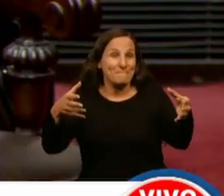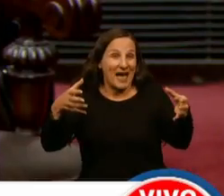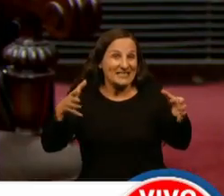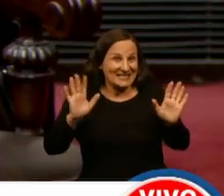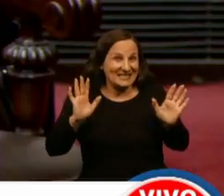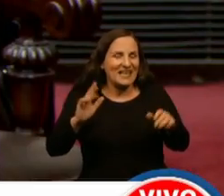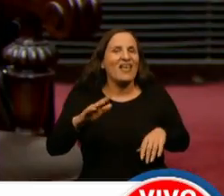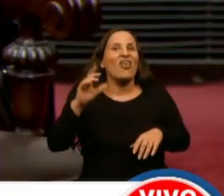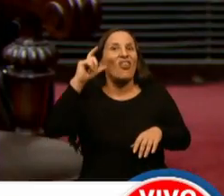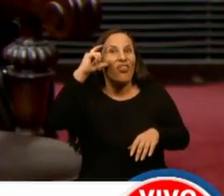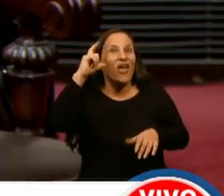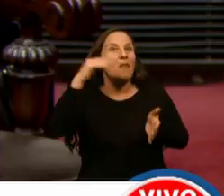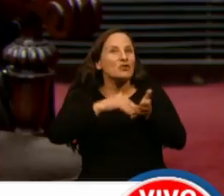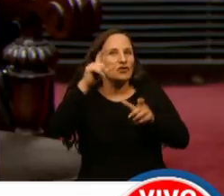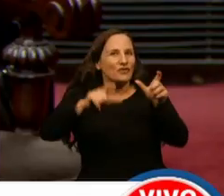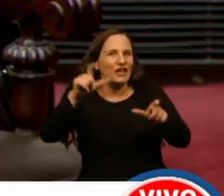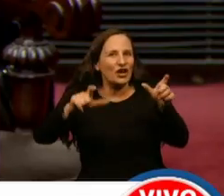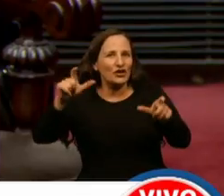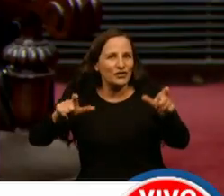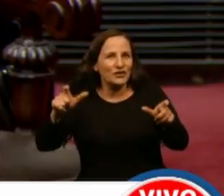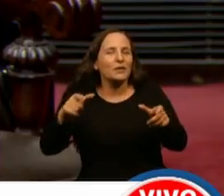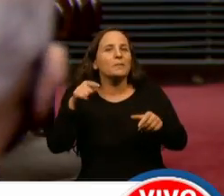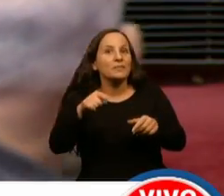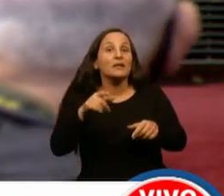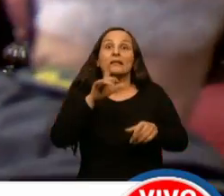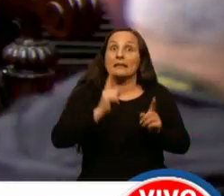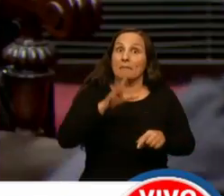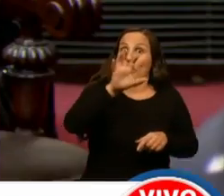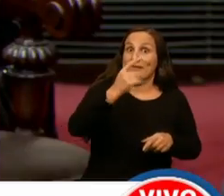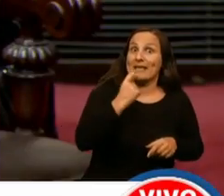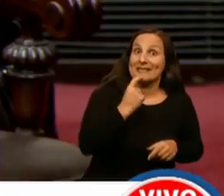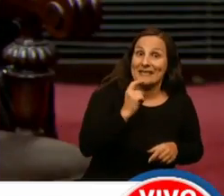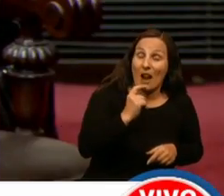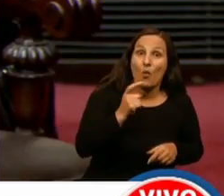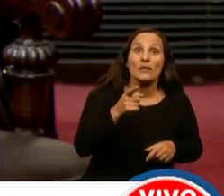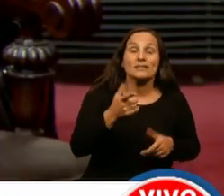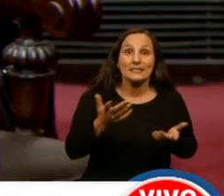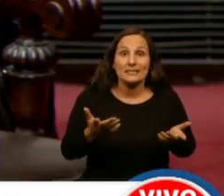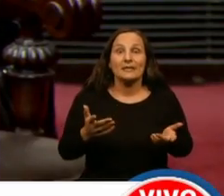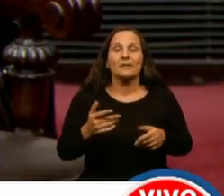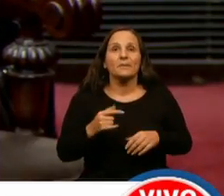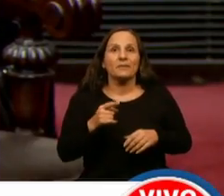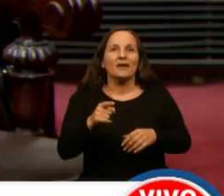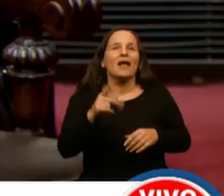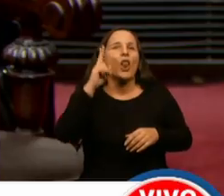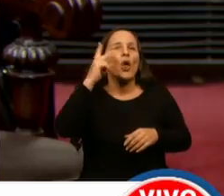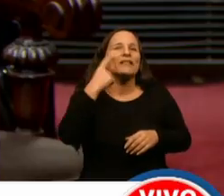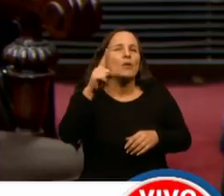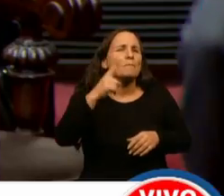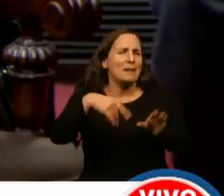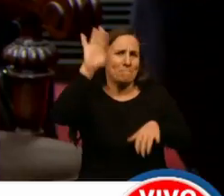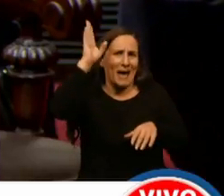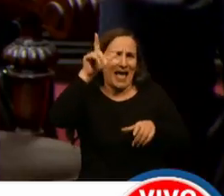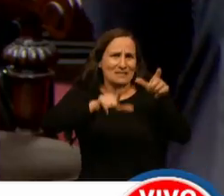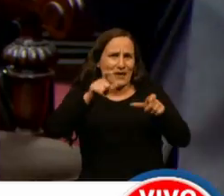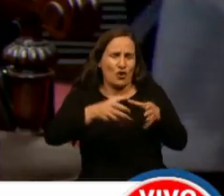hablando de más de 10 millones de personas y para la provincia de san luís significa también más de 91 mil